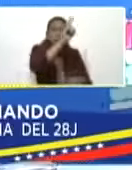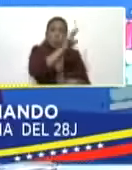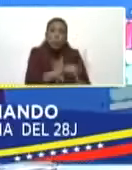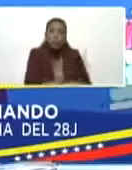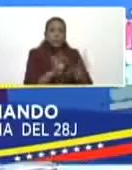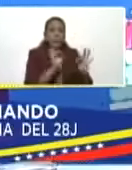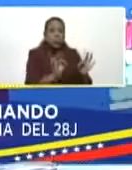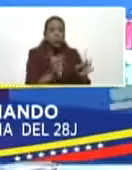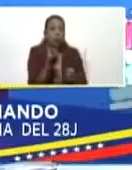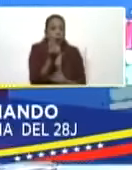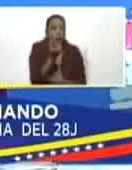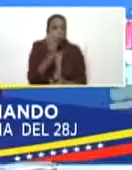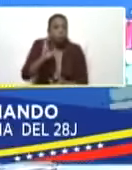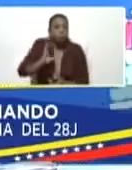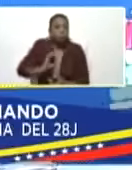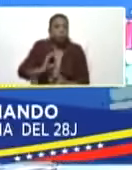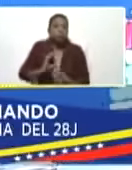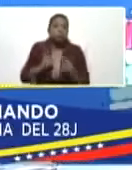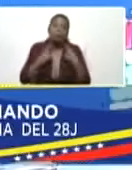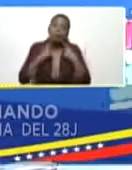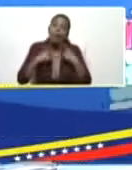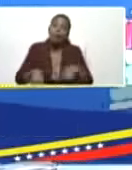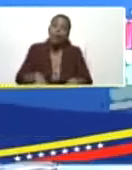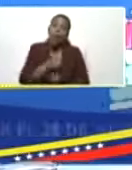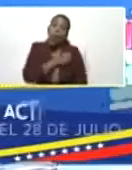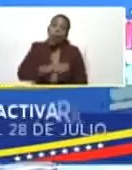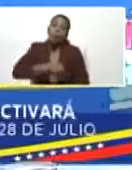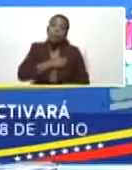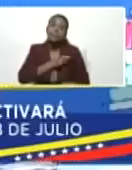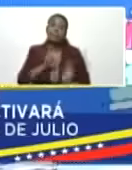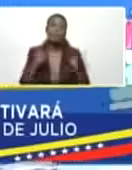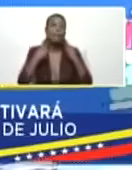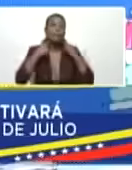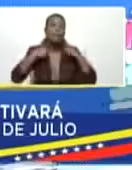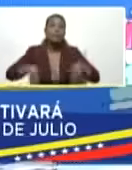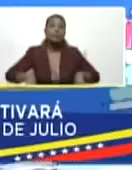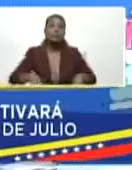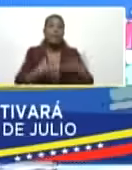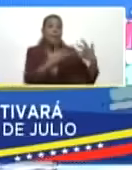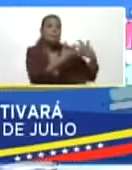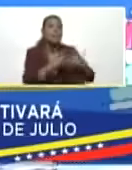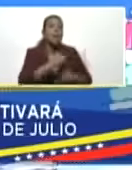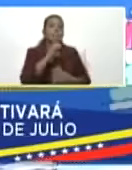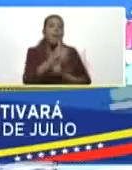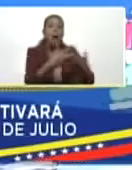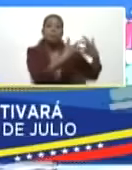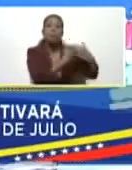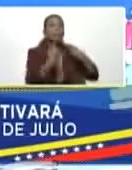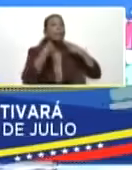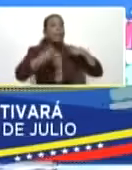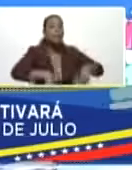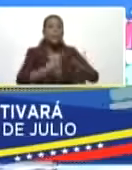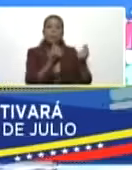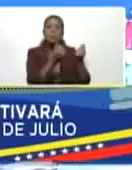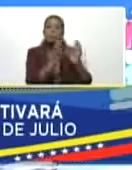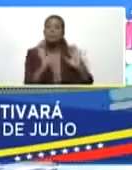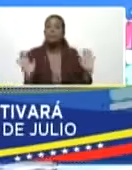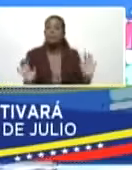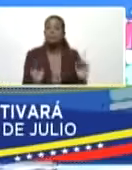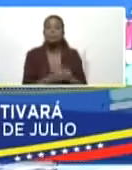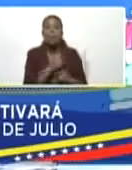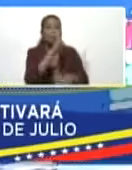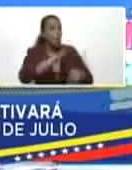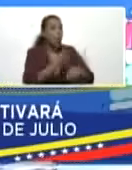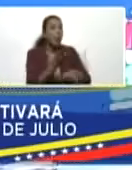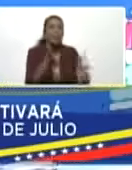Pero esos reales los perdieron, compadre imperio. Imperio del mal, perdieron esos reales, porque